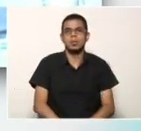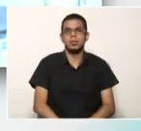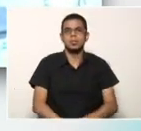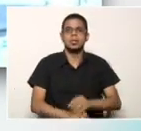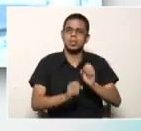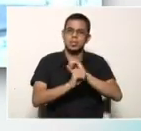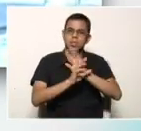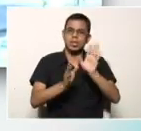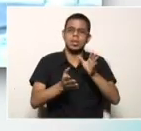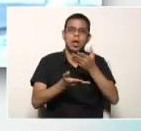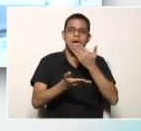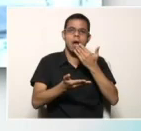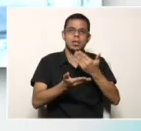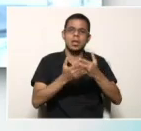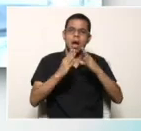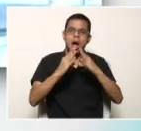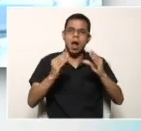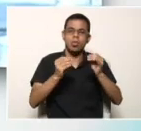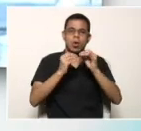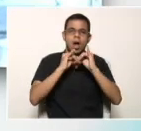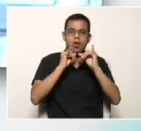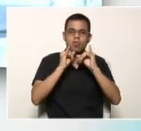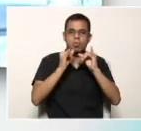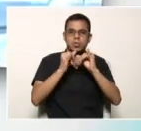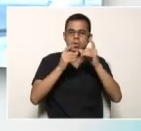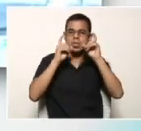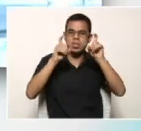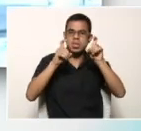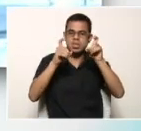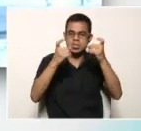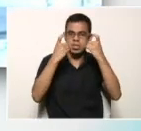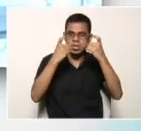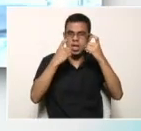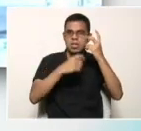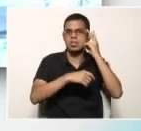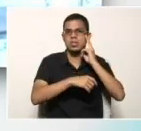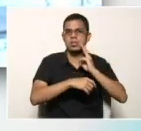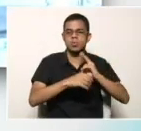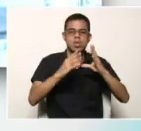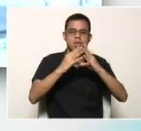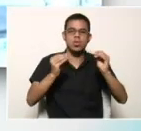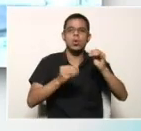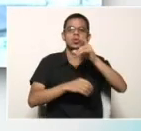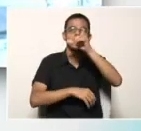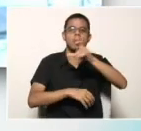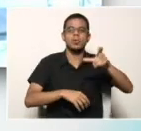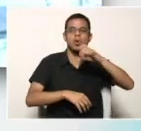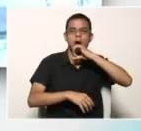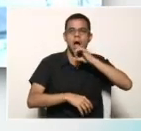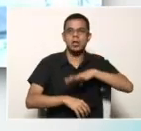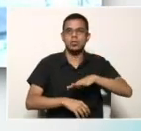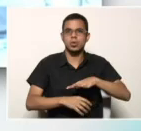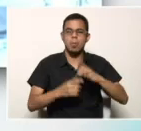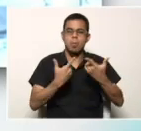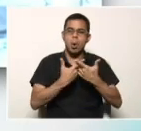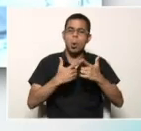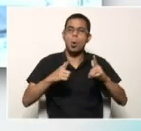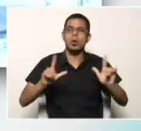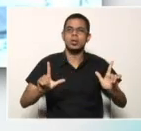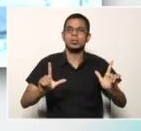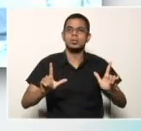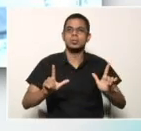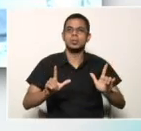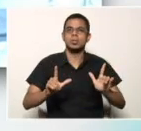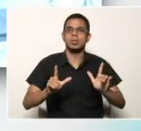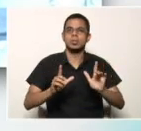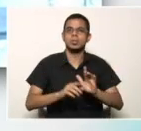Bolívar y todo el resto de los próceres, tanto hombres como mujeres, que nos han acompañado en esta lucha justa por una libertad, por una emancipación y